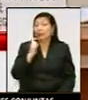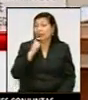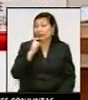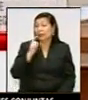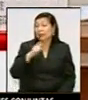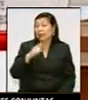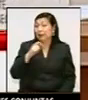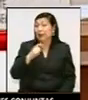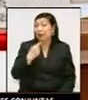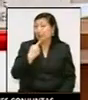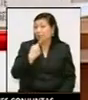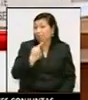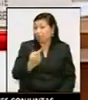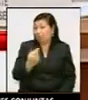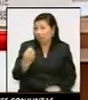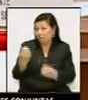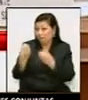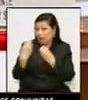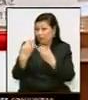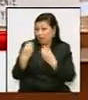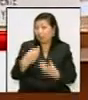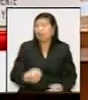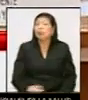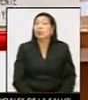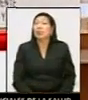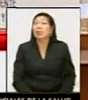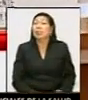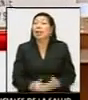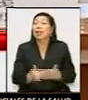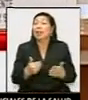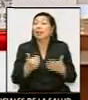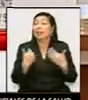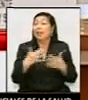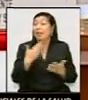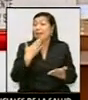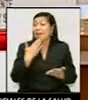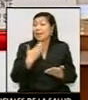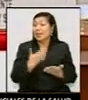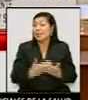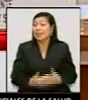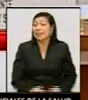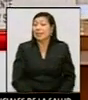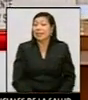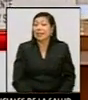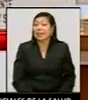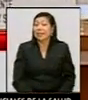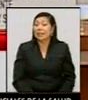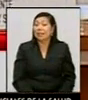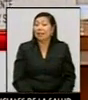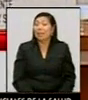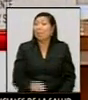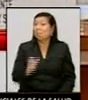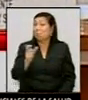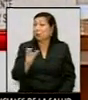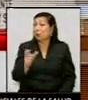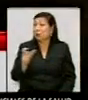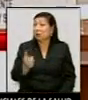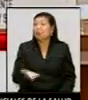necesitamos tener información, ¿no? Desde ya le agradecemos ¿no? al